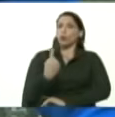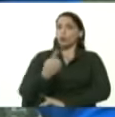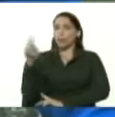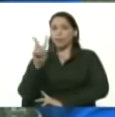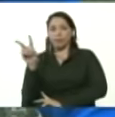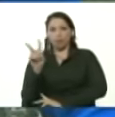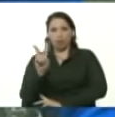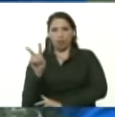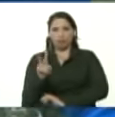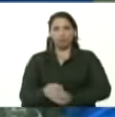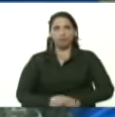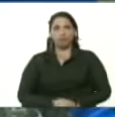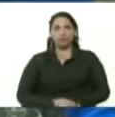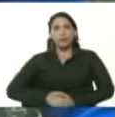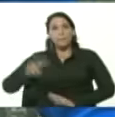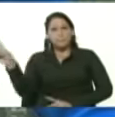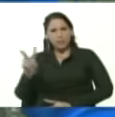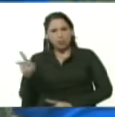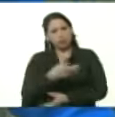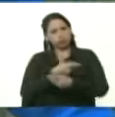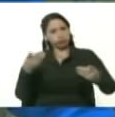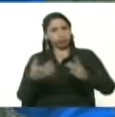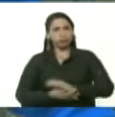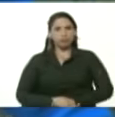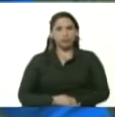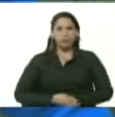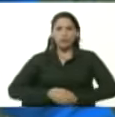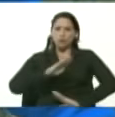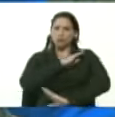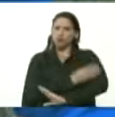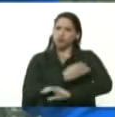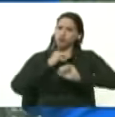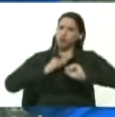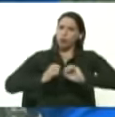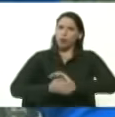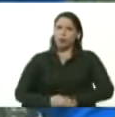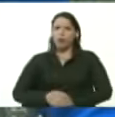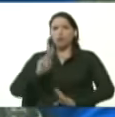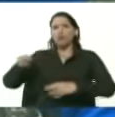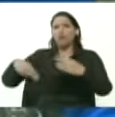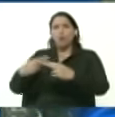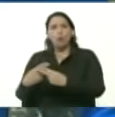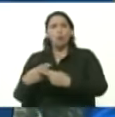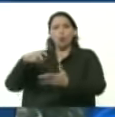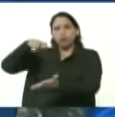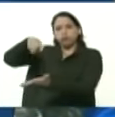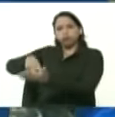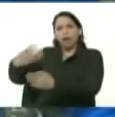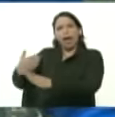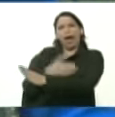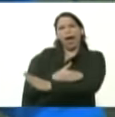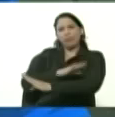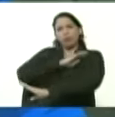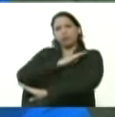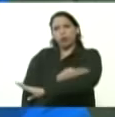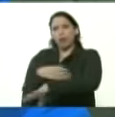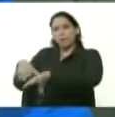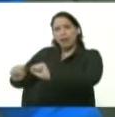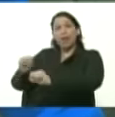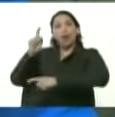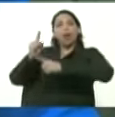Venezuela, de la Venezuela digna, la valiente, la que no se arrodilla ante poder imperial